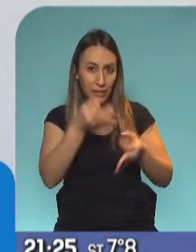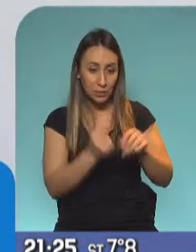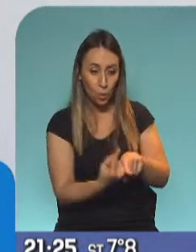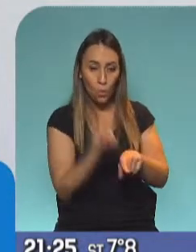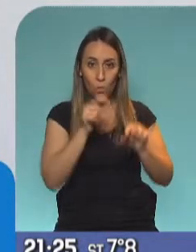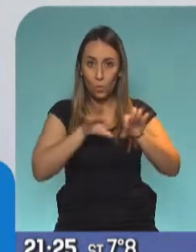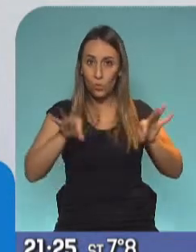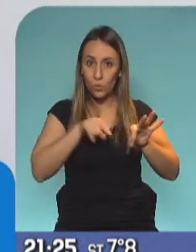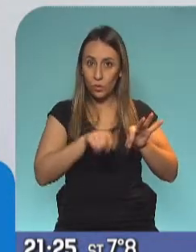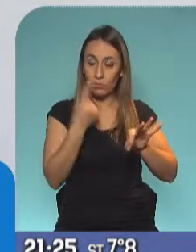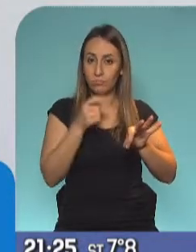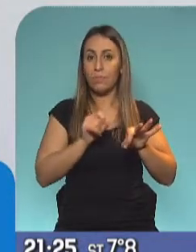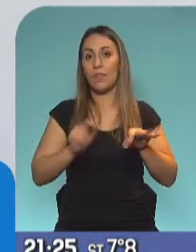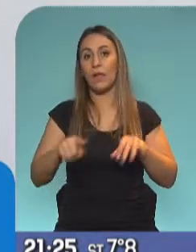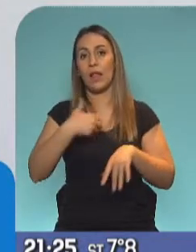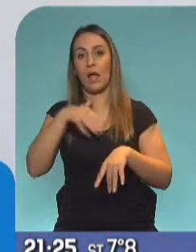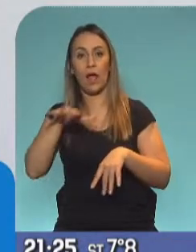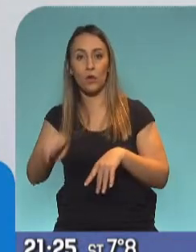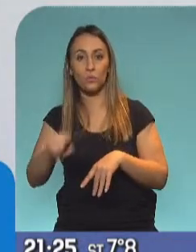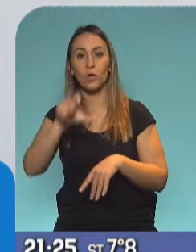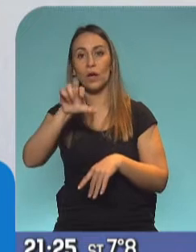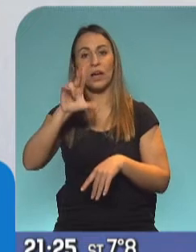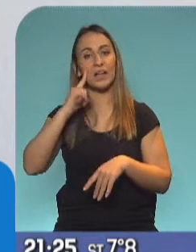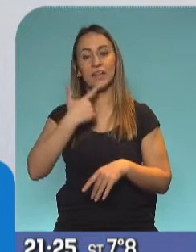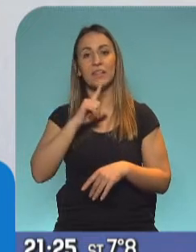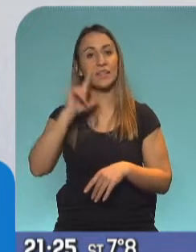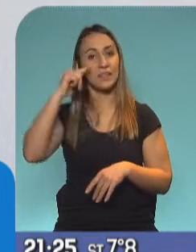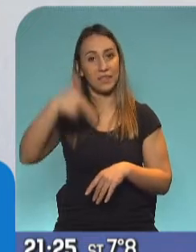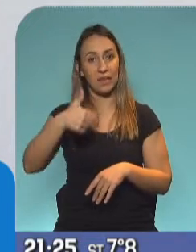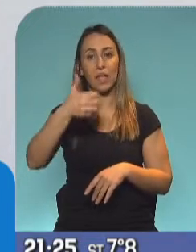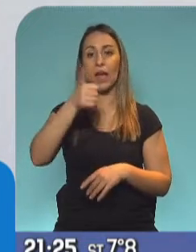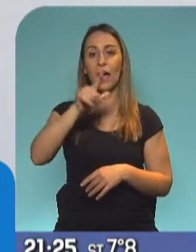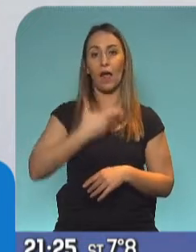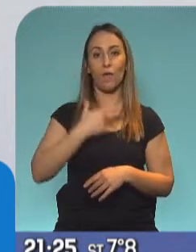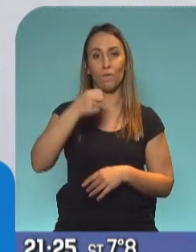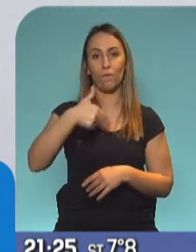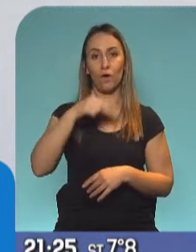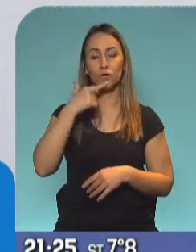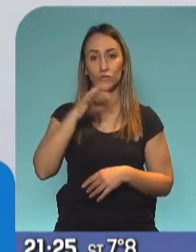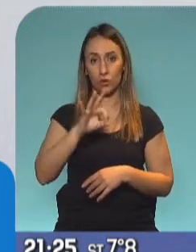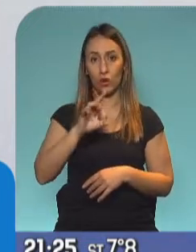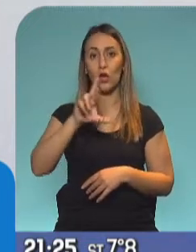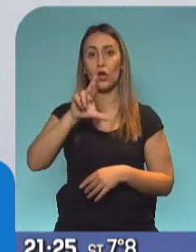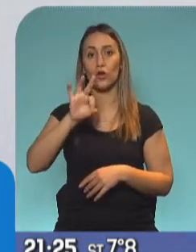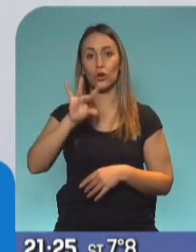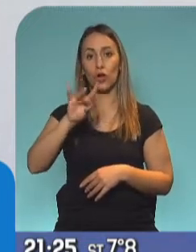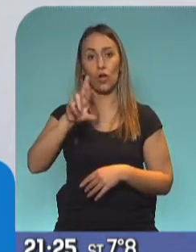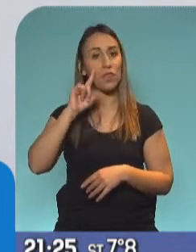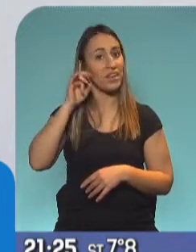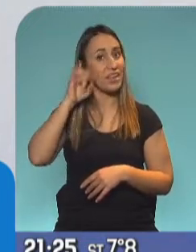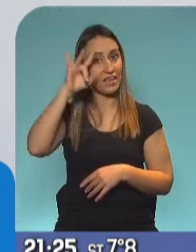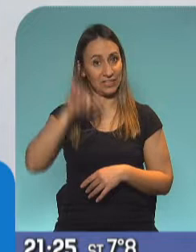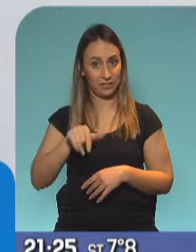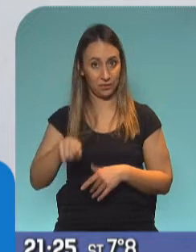corresponde al estudiante Cristian Alfonso Rodríguez de Lumbre, uno de